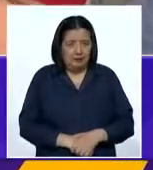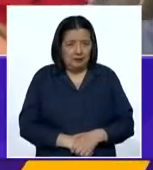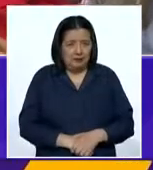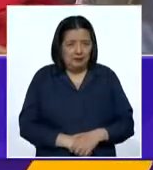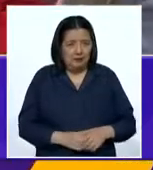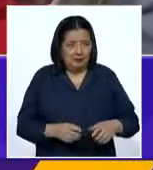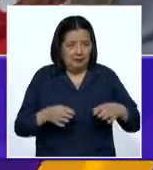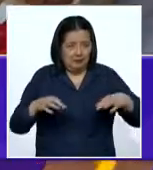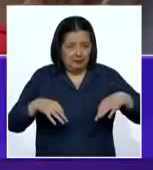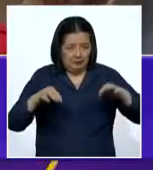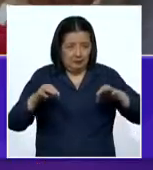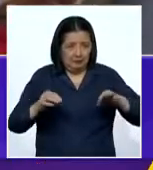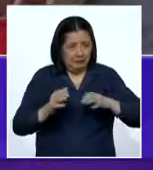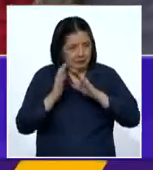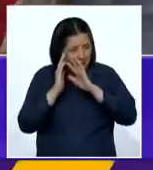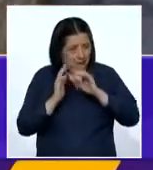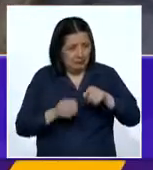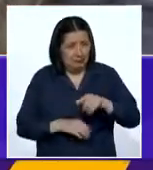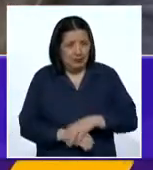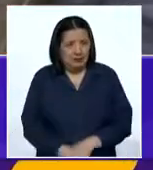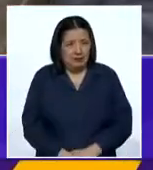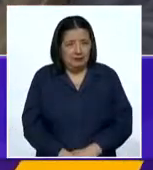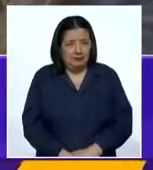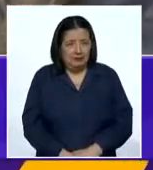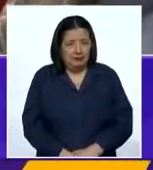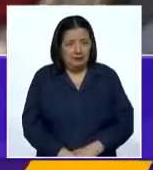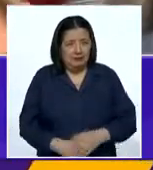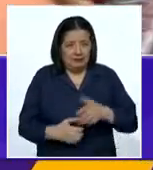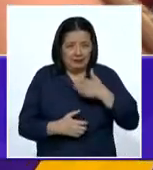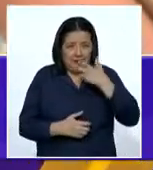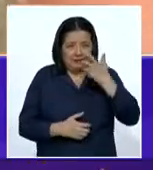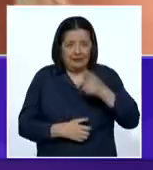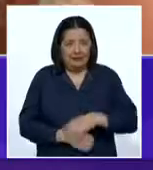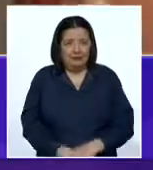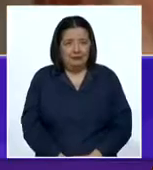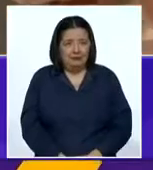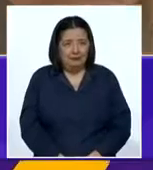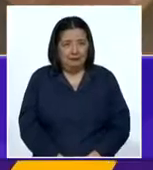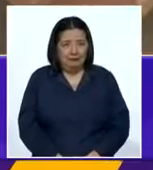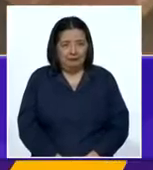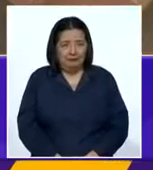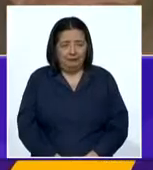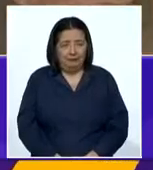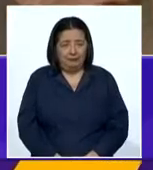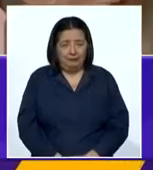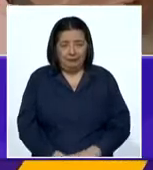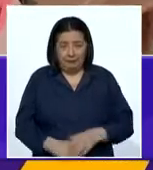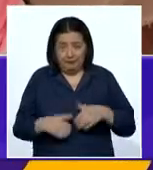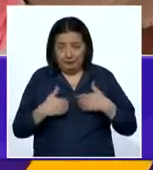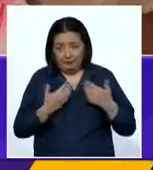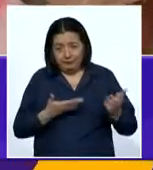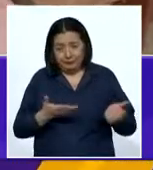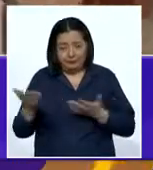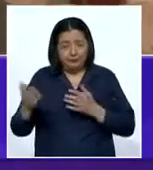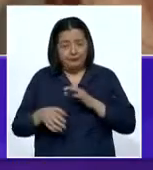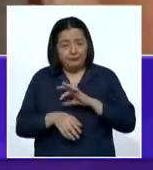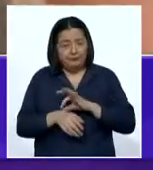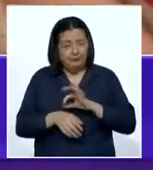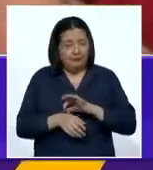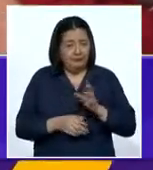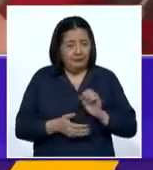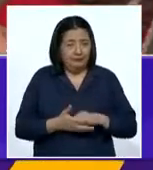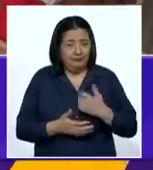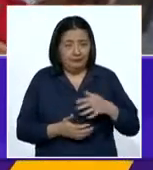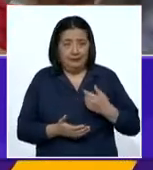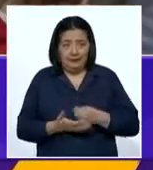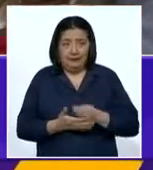un trapo para que duerman ahí. Ajá. Para que estén calientitos. ¿Has logrado llevarlo al veterinario todavía? No, porque